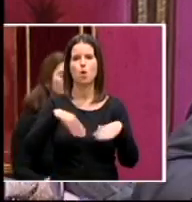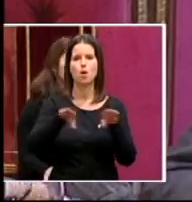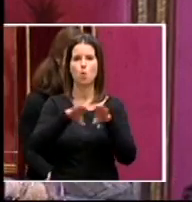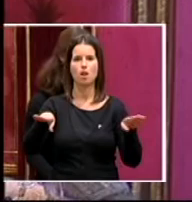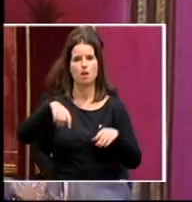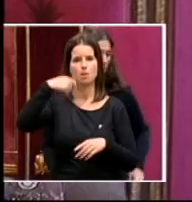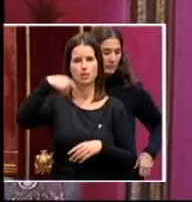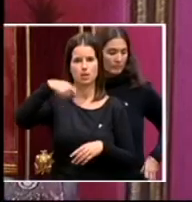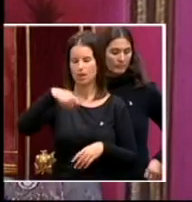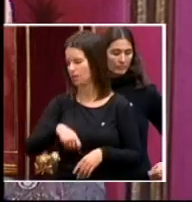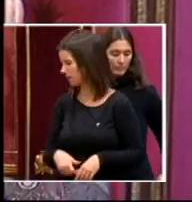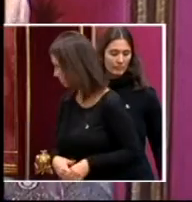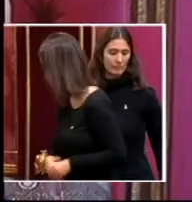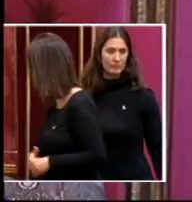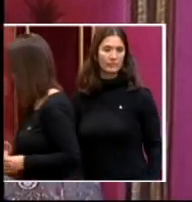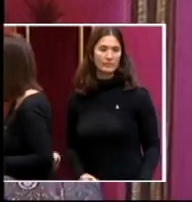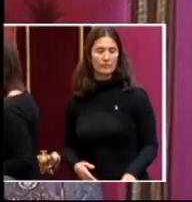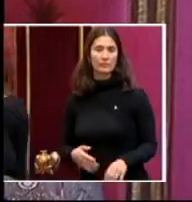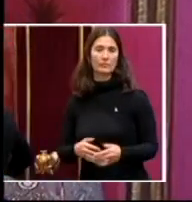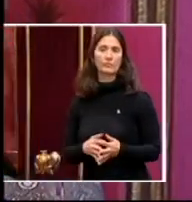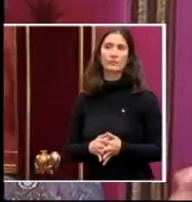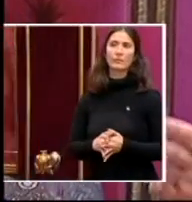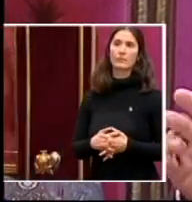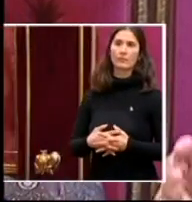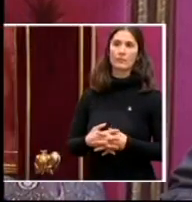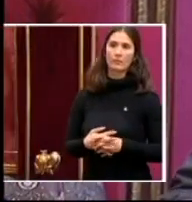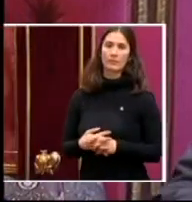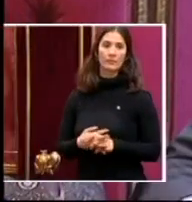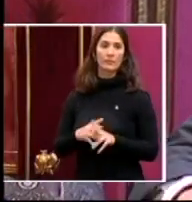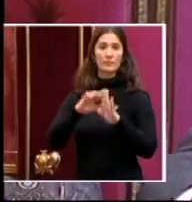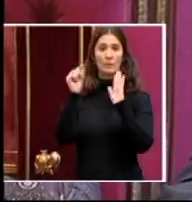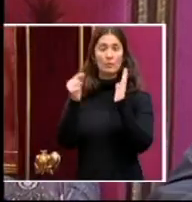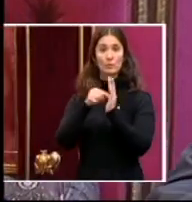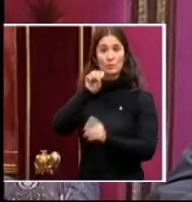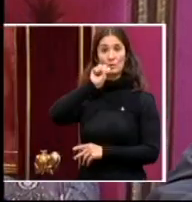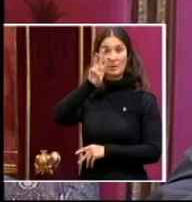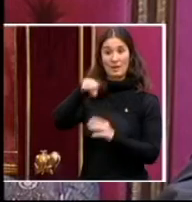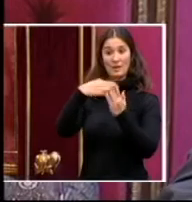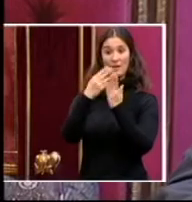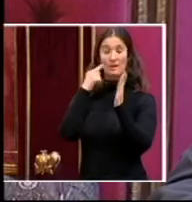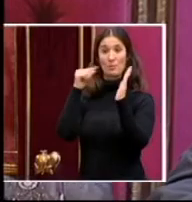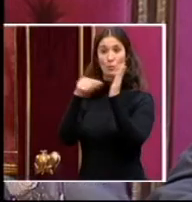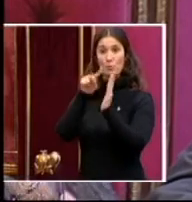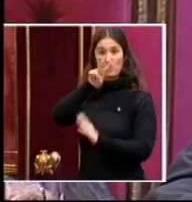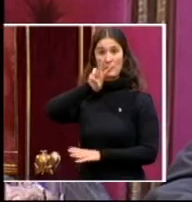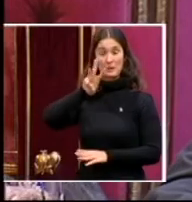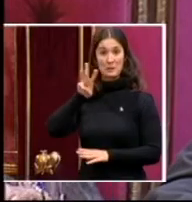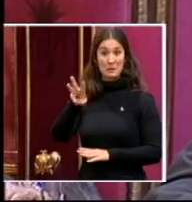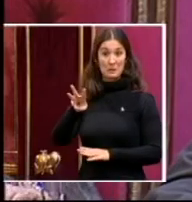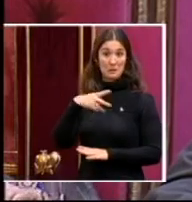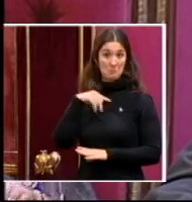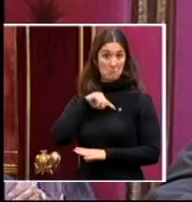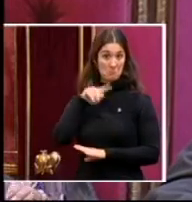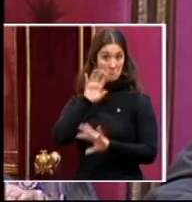parece, pido en este caso que del punto 13 al punto 23, si yo no me